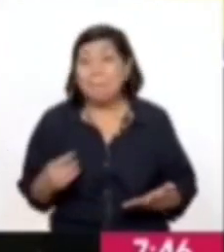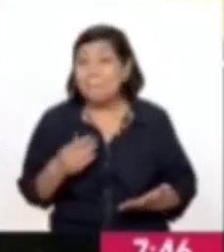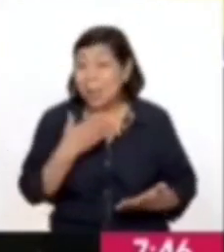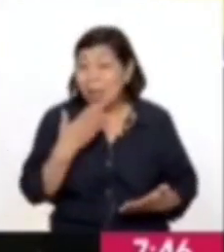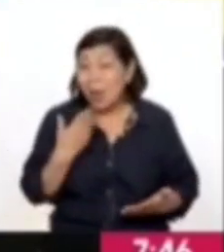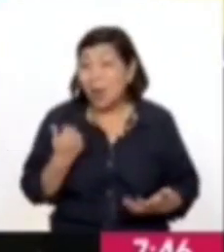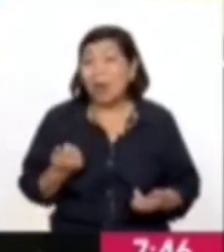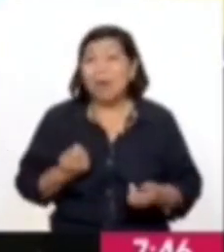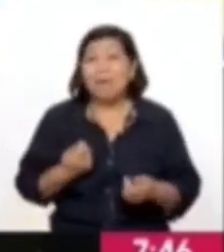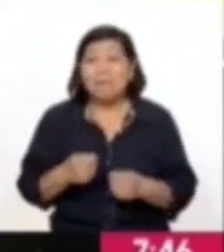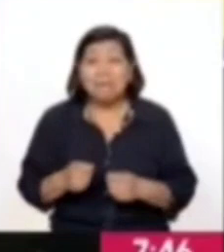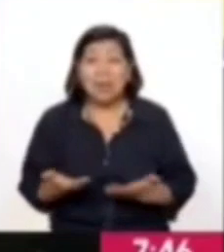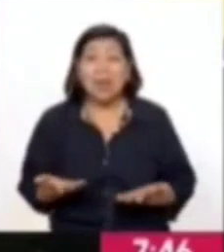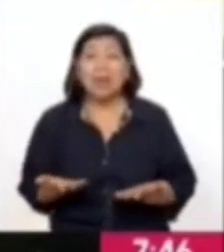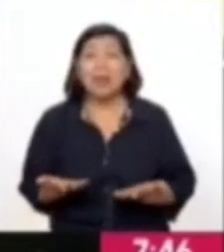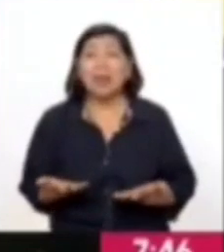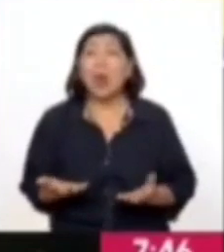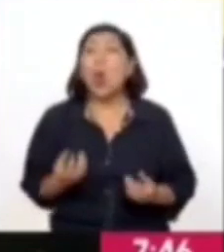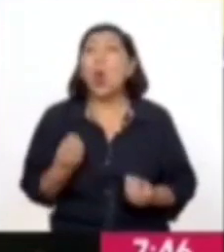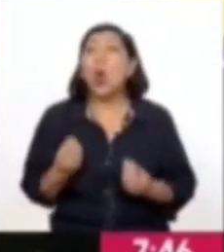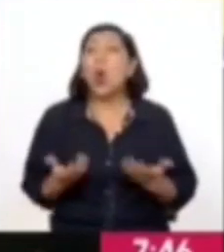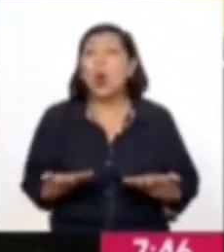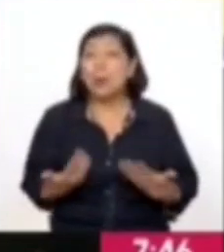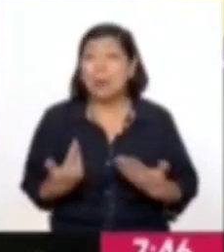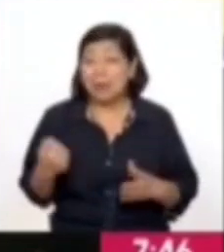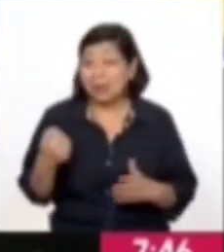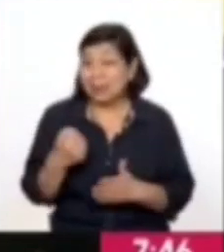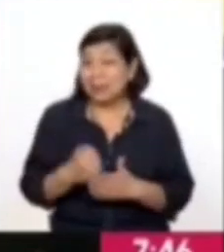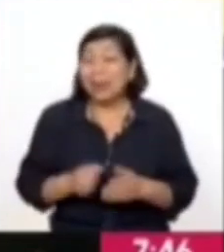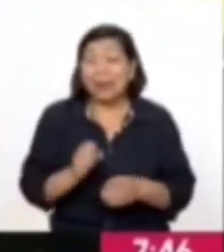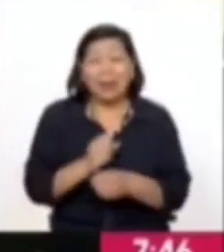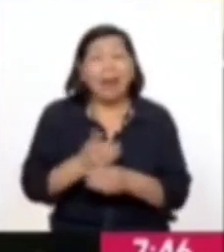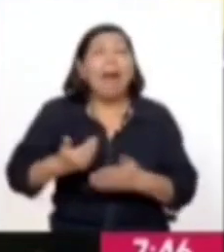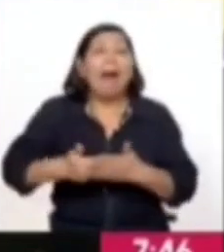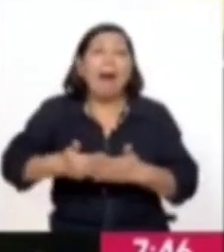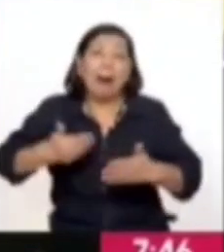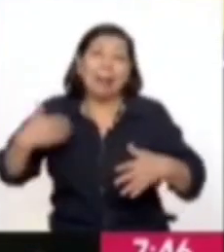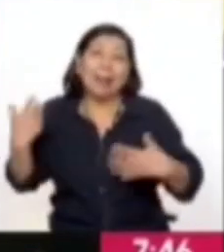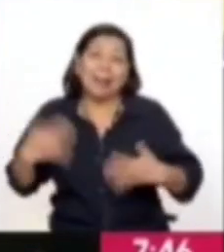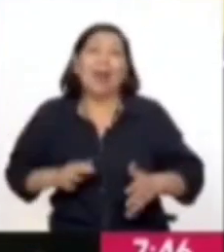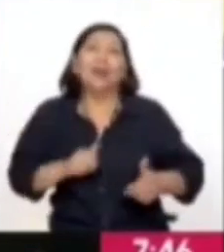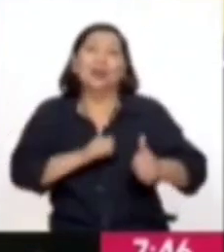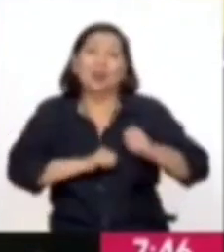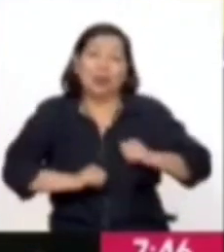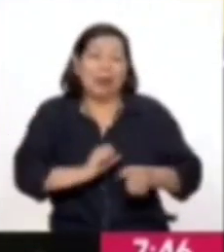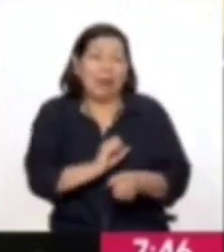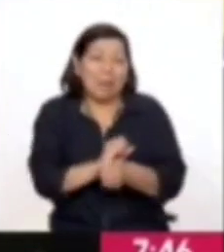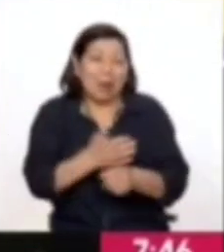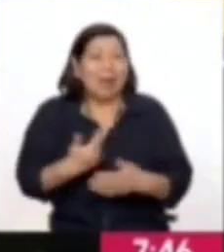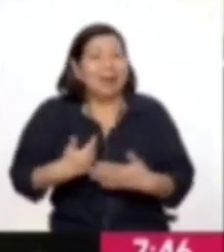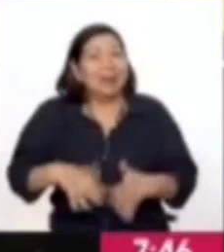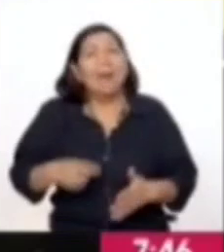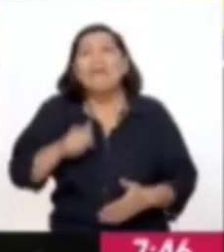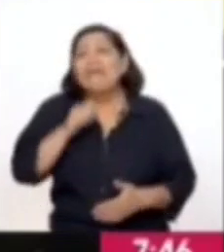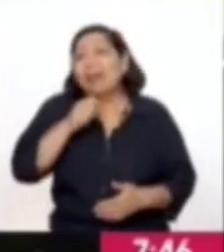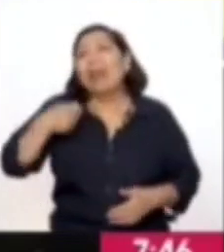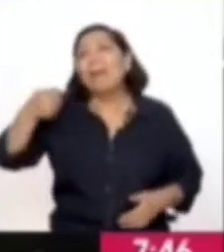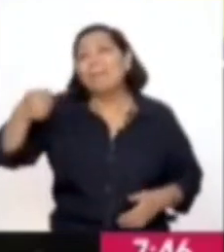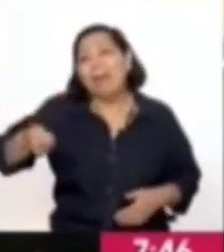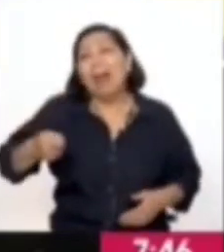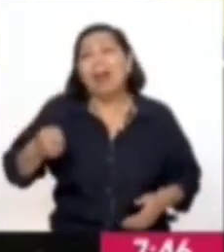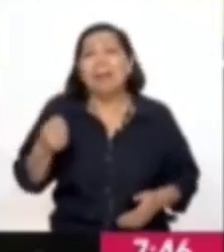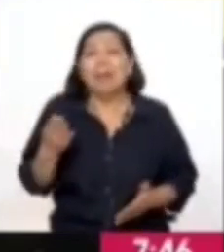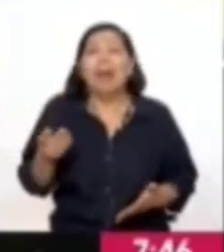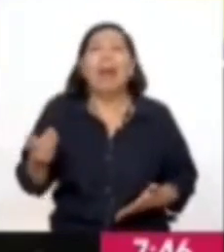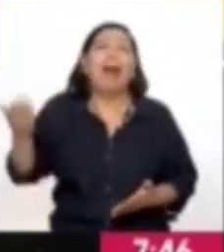recuperar. Tienen que vender sus activos. Ya están golpeados por la pandemia, o sea, ya están con créditos e impagos, imagino. Exacto. Ya